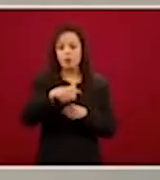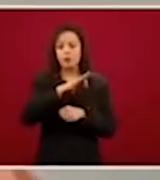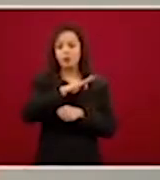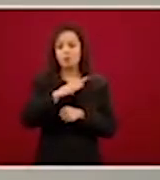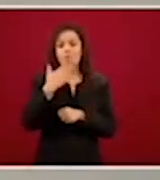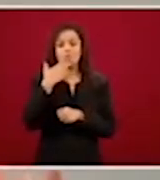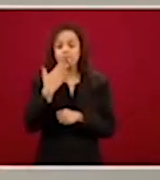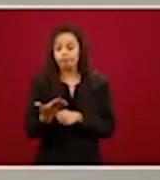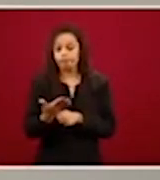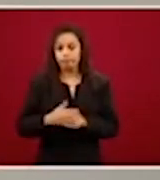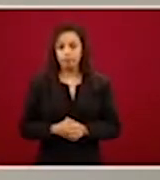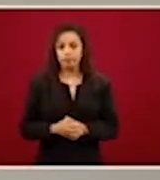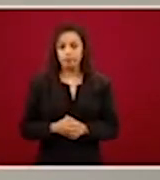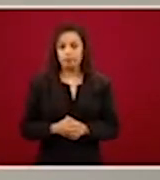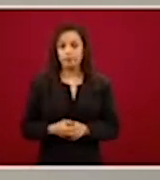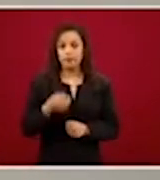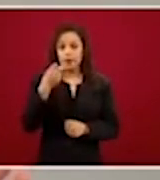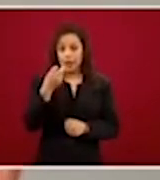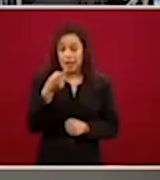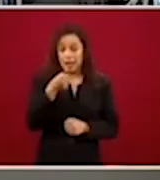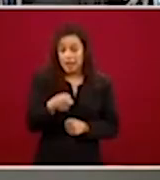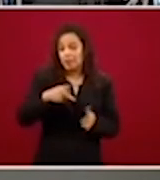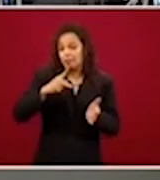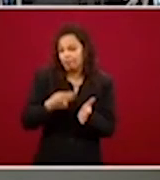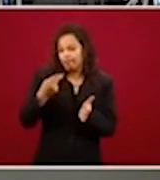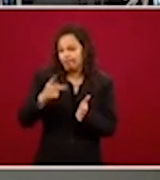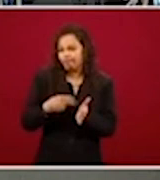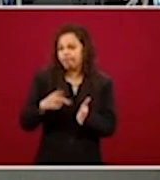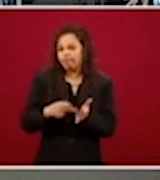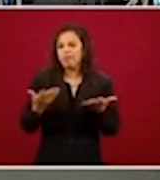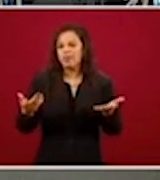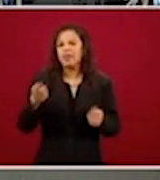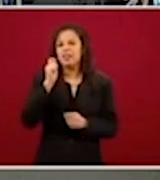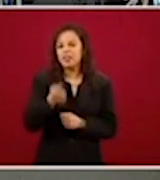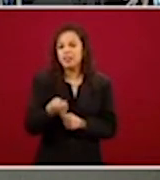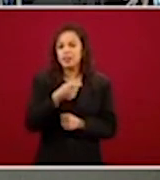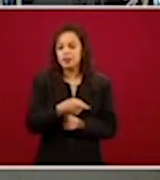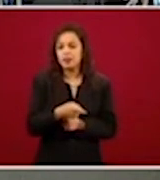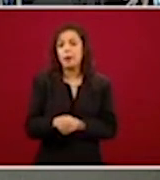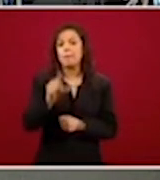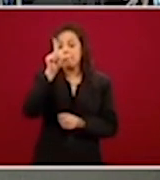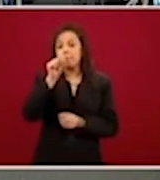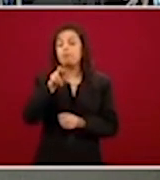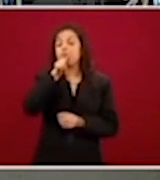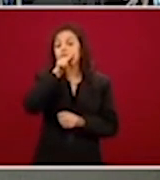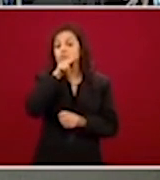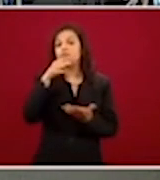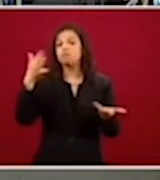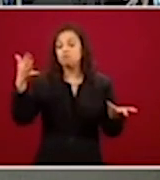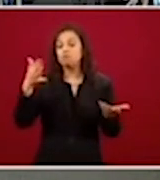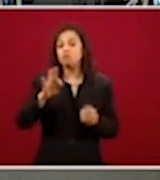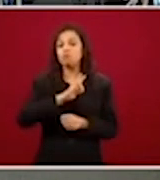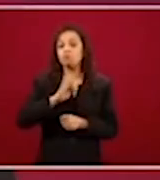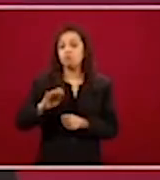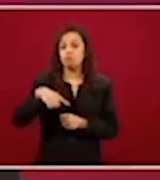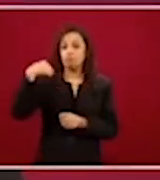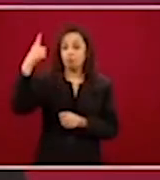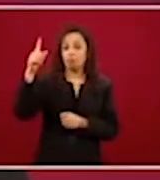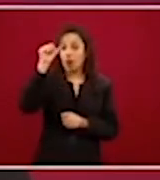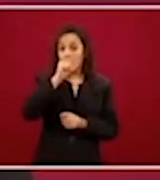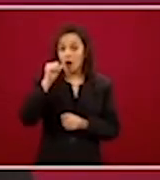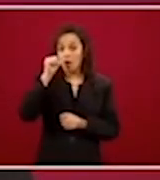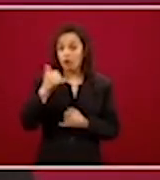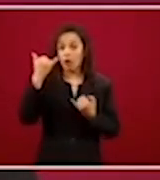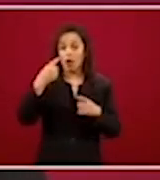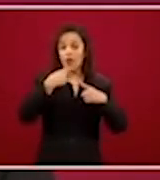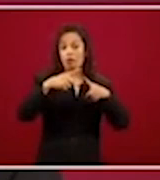Este señalamiento repetido es porque se teme, y es muy probable que ocurrirá, que el continente africano y los países que